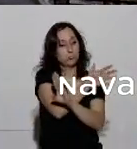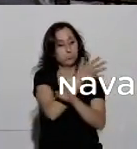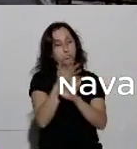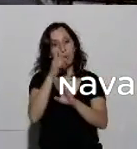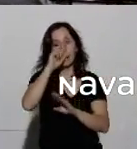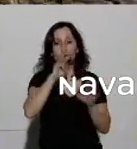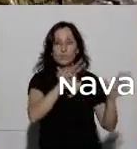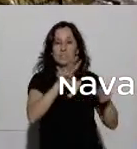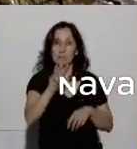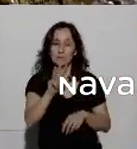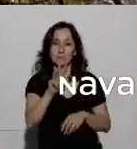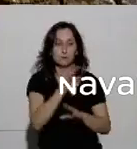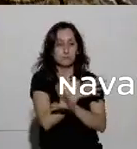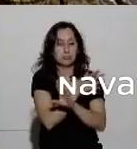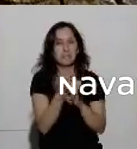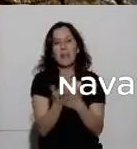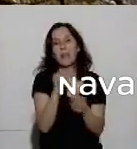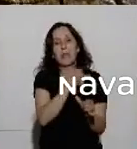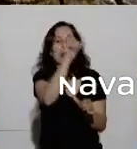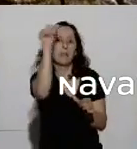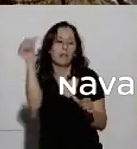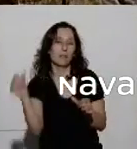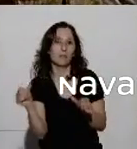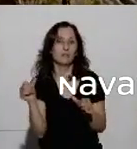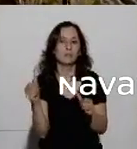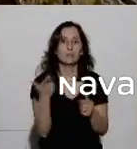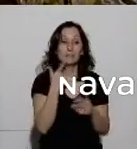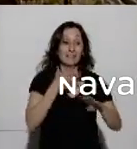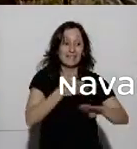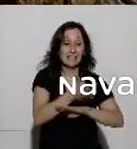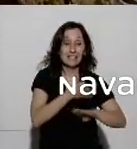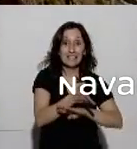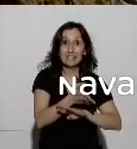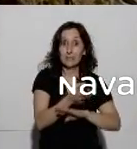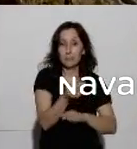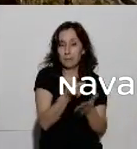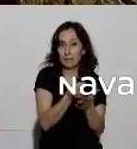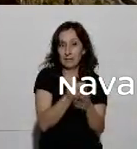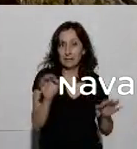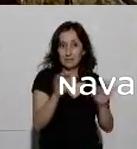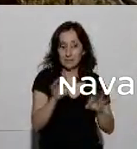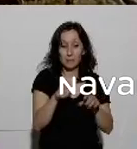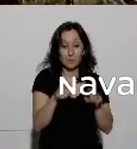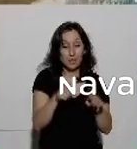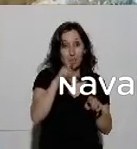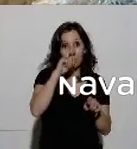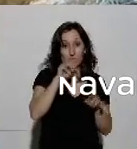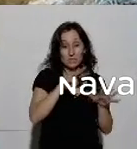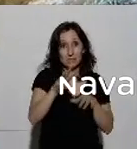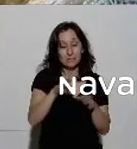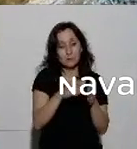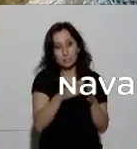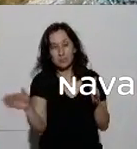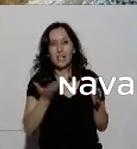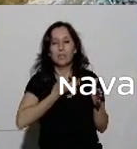gente, pues bueno, a pasar el día, lo que fuese, no se cobraba entrada. Pero ya es a partir de esa fecha cuando el ayuntamiento cierra lo que es el